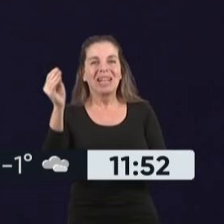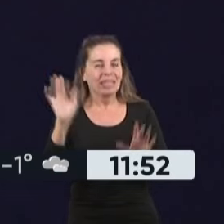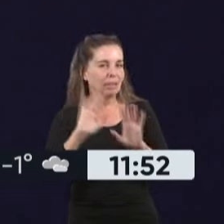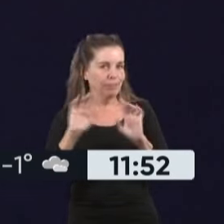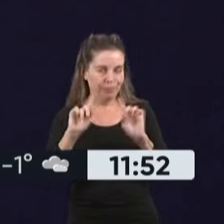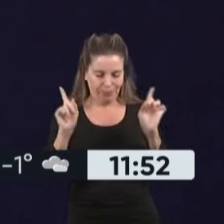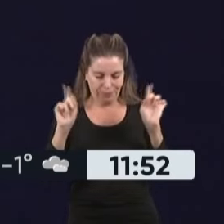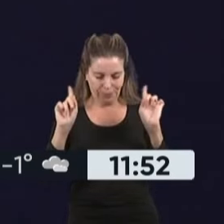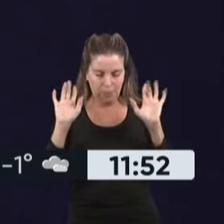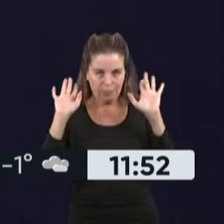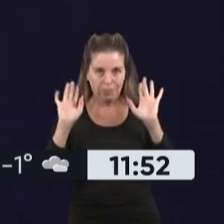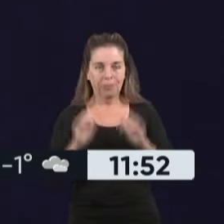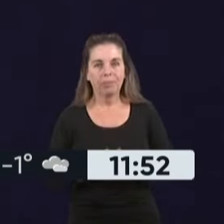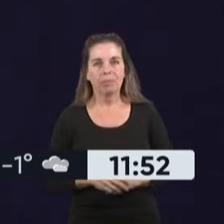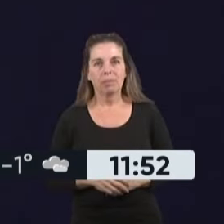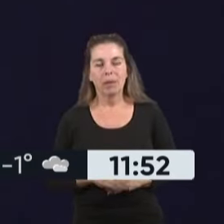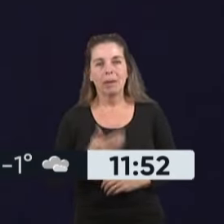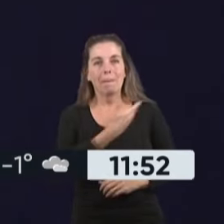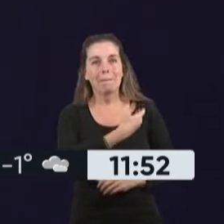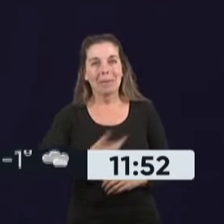ver, el